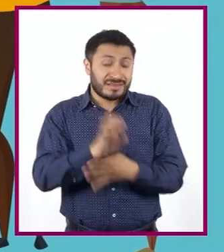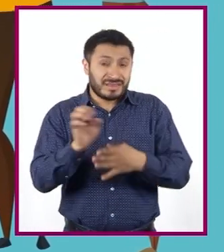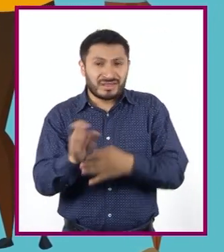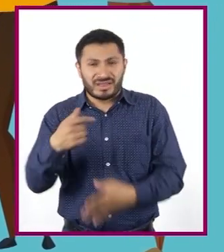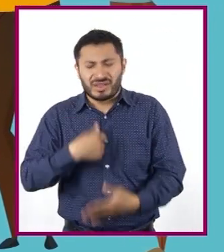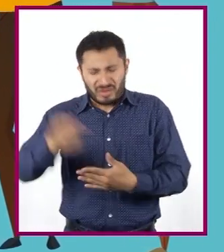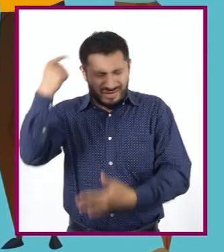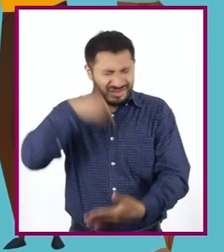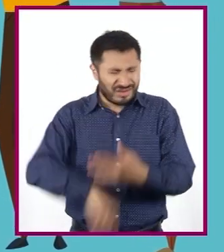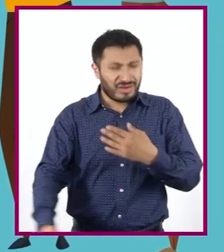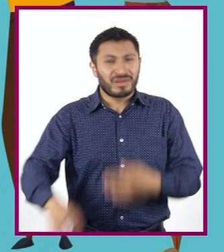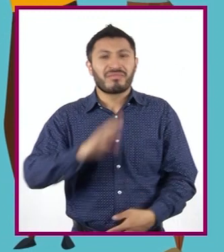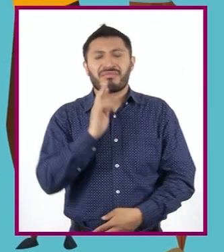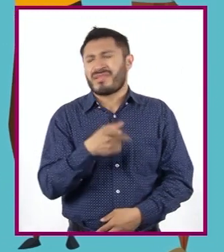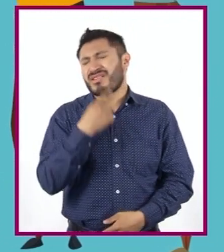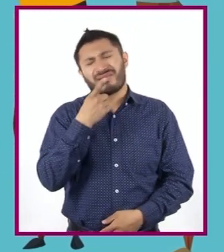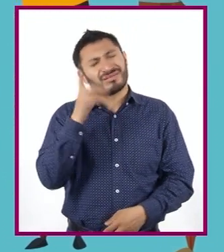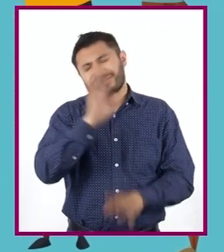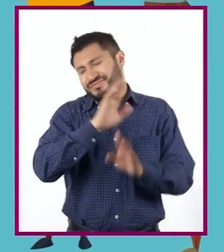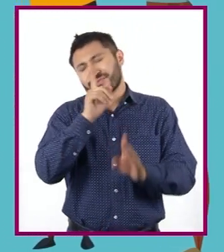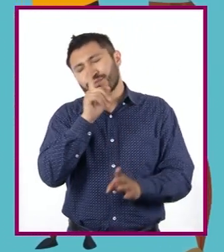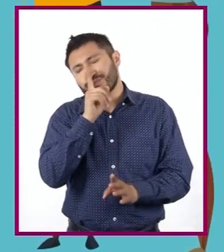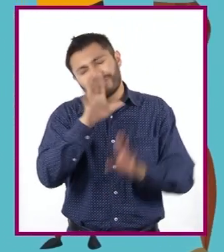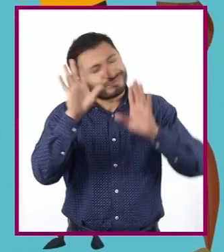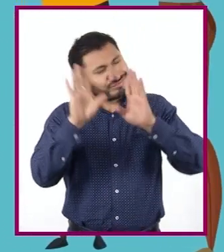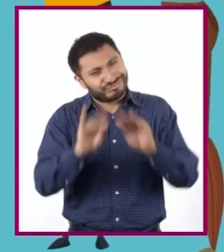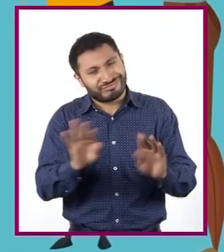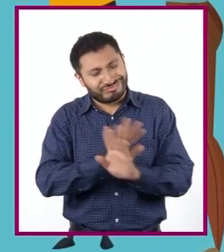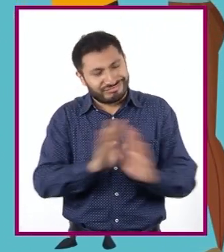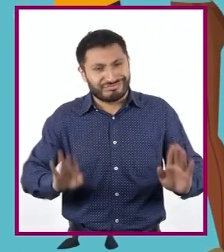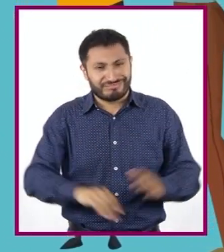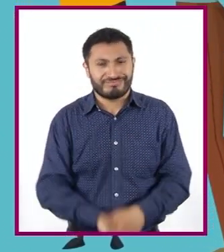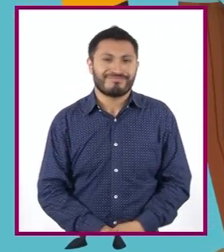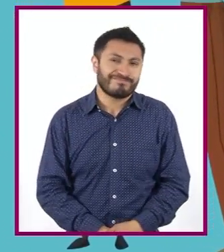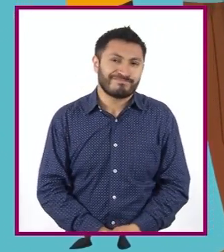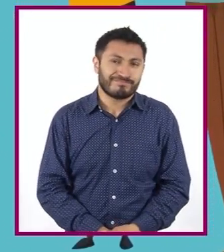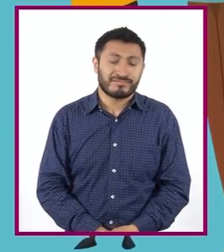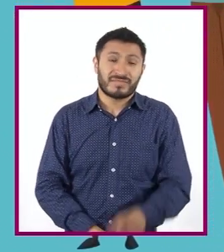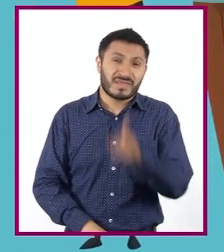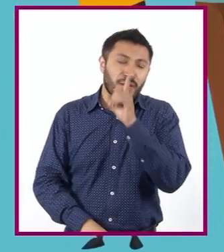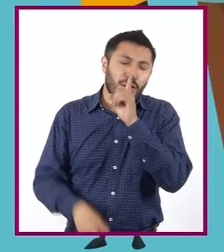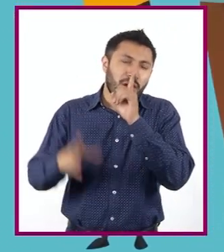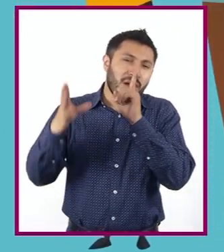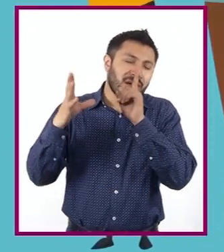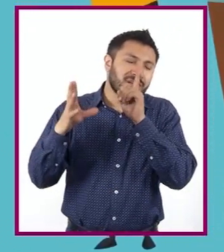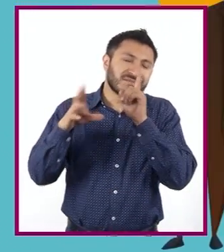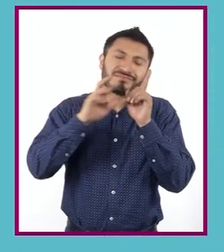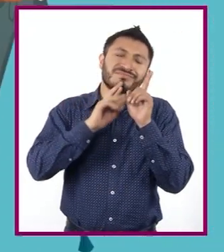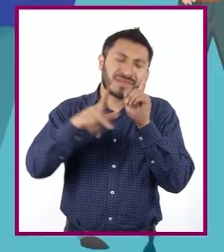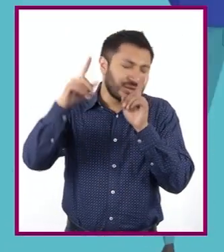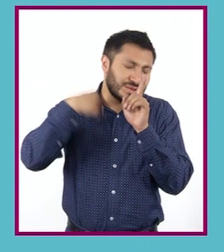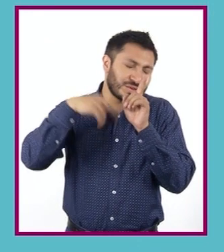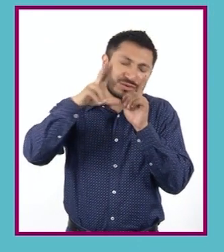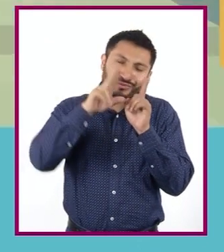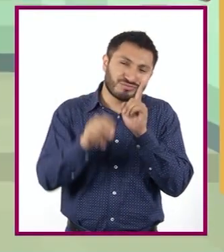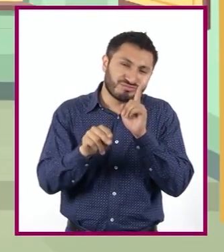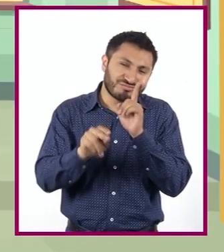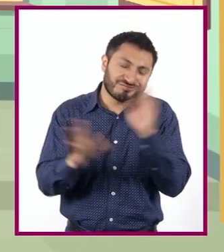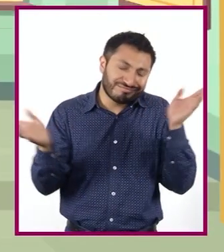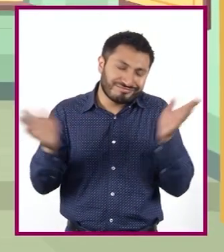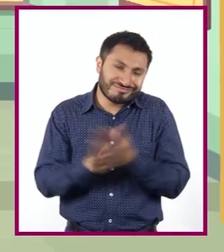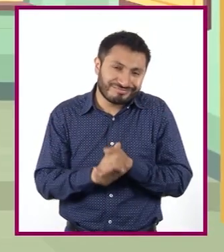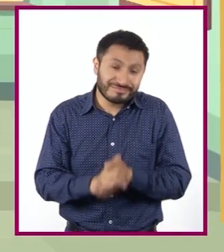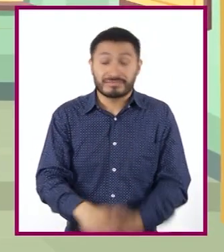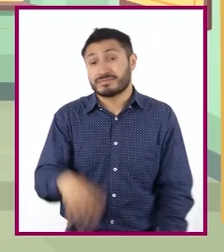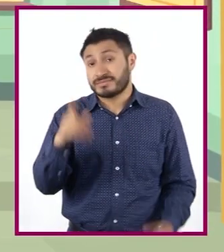asociación, entonces podemos promover la inteligencia, y no solamente la inteligencia cognitiva, sino también la inteligencia emocional. Porque cuando